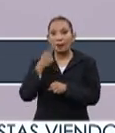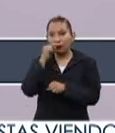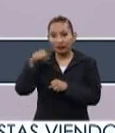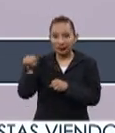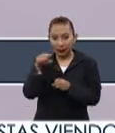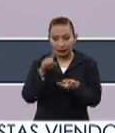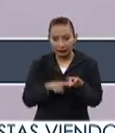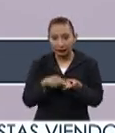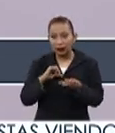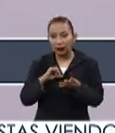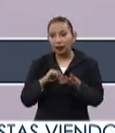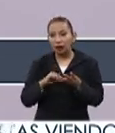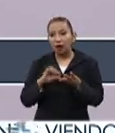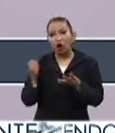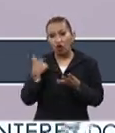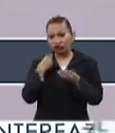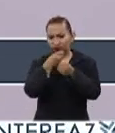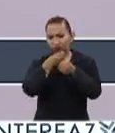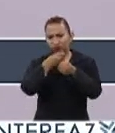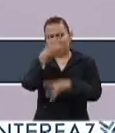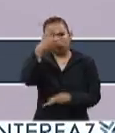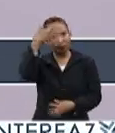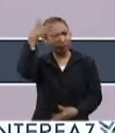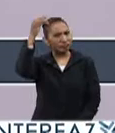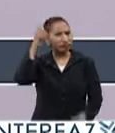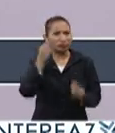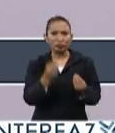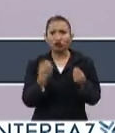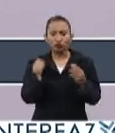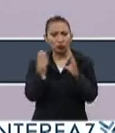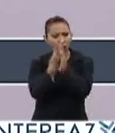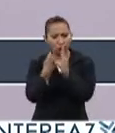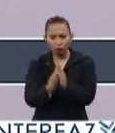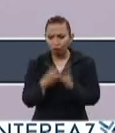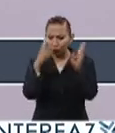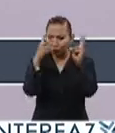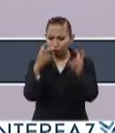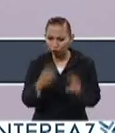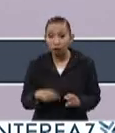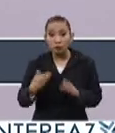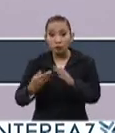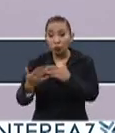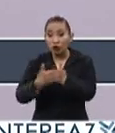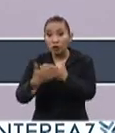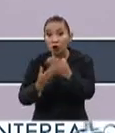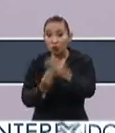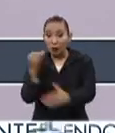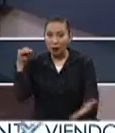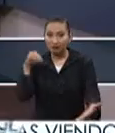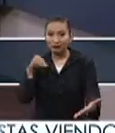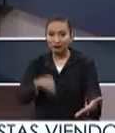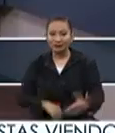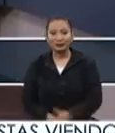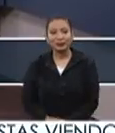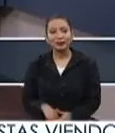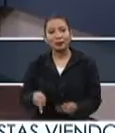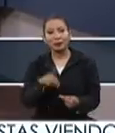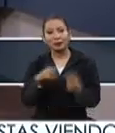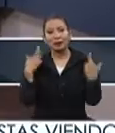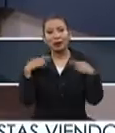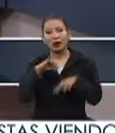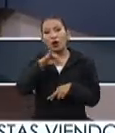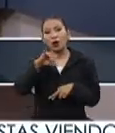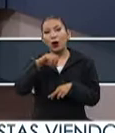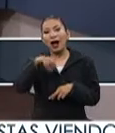seguridad y tenemos una gran gama, insisto, de cursos que están por salir del horno. Perfecto, fantástico. Maestro